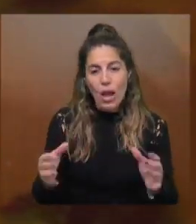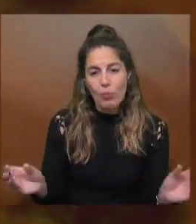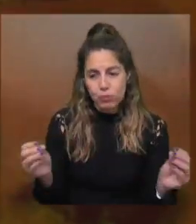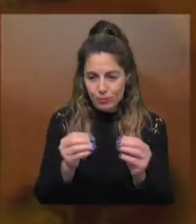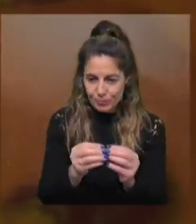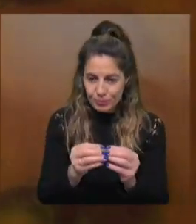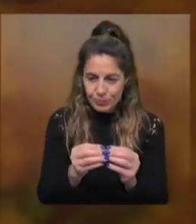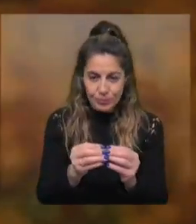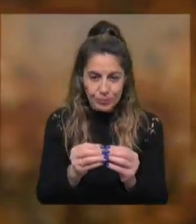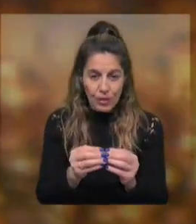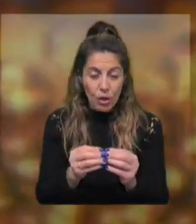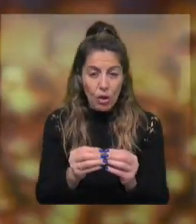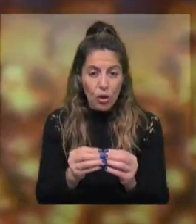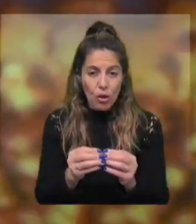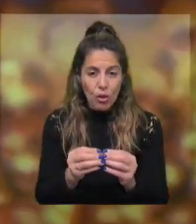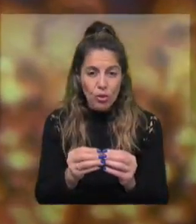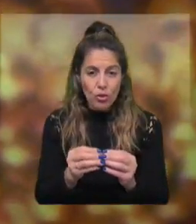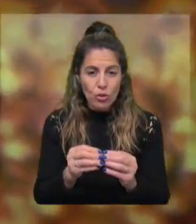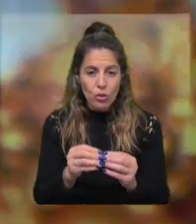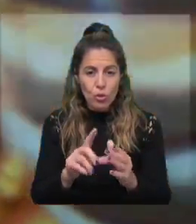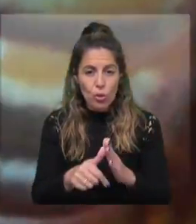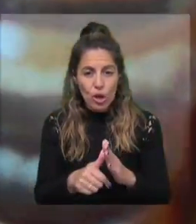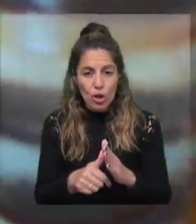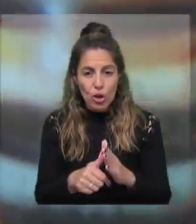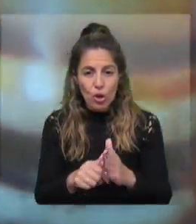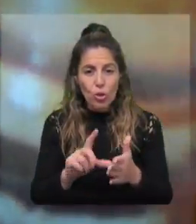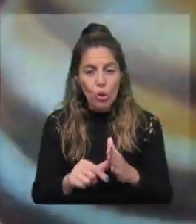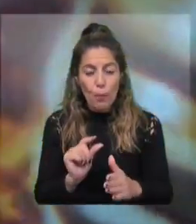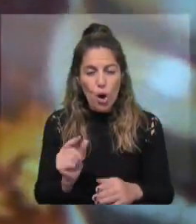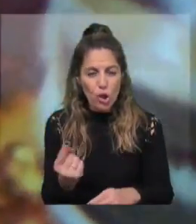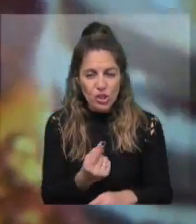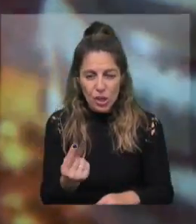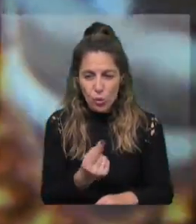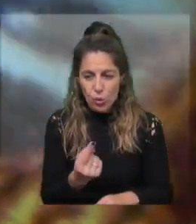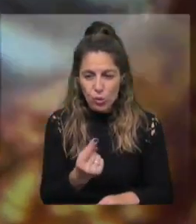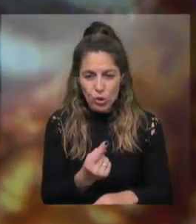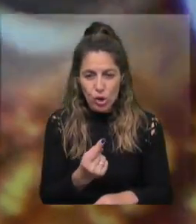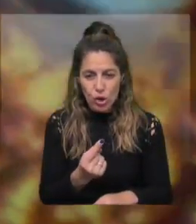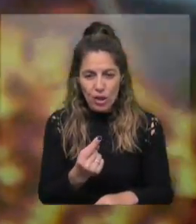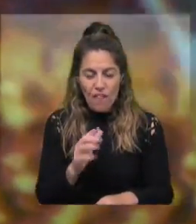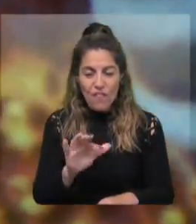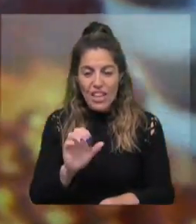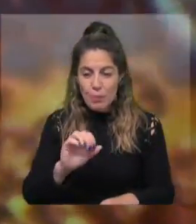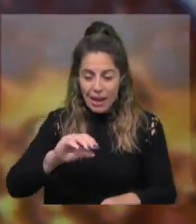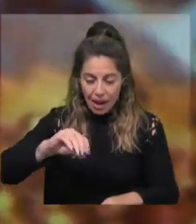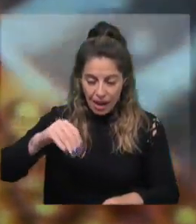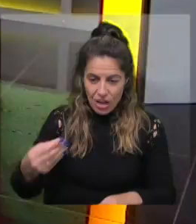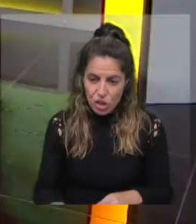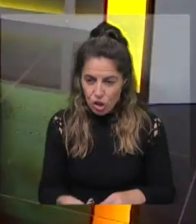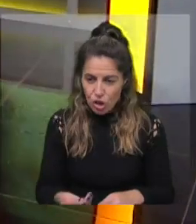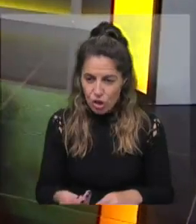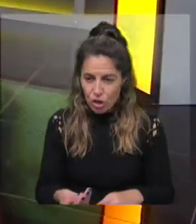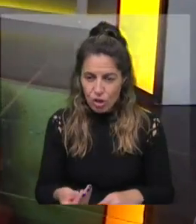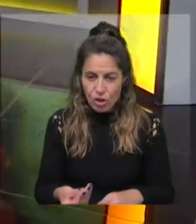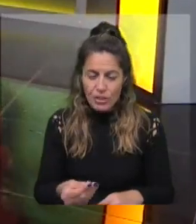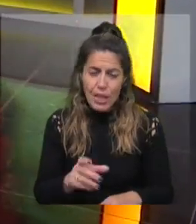amor. Una cópula que duró unos pocos segundos y lo vi a Felipe caer en vuelo al grito de ¡te